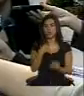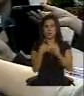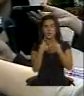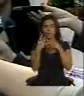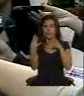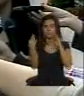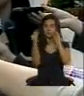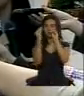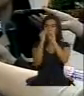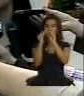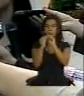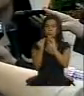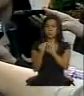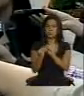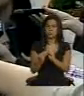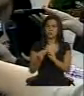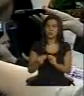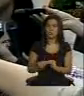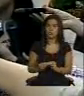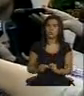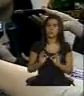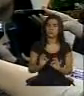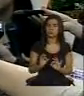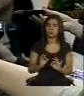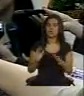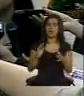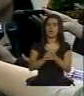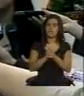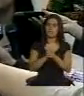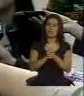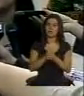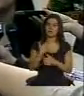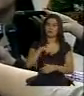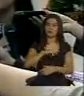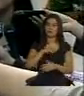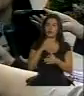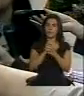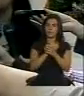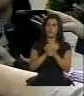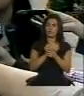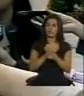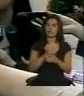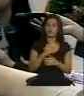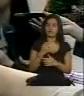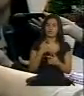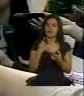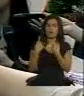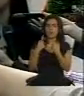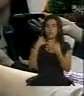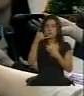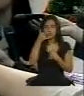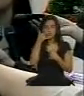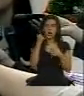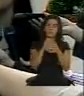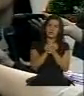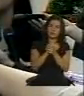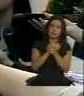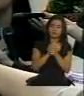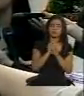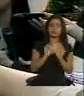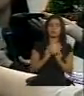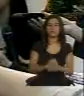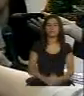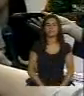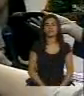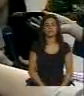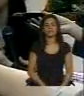¿no? Tenemos una amistad. Conversation. Desarrollamos una amistad a raíz de esa conversación telefónica. Jamaica